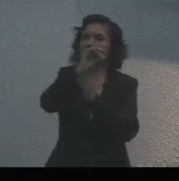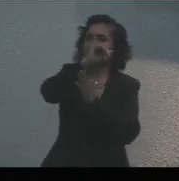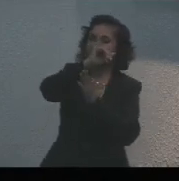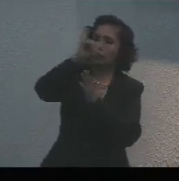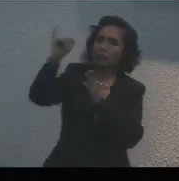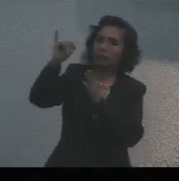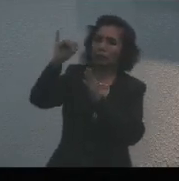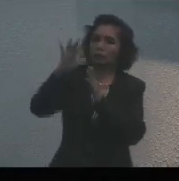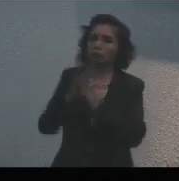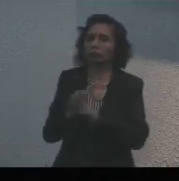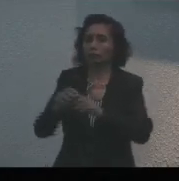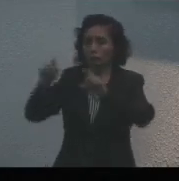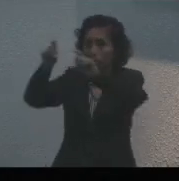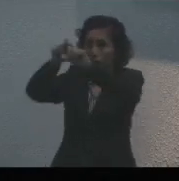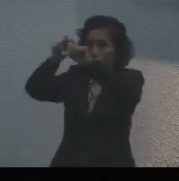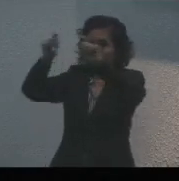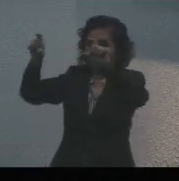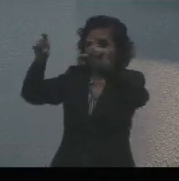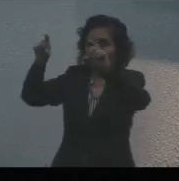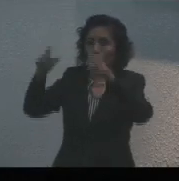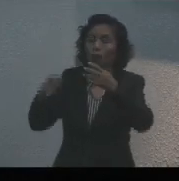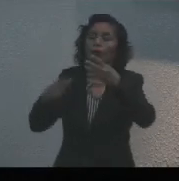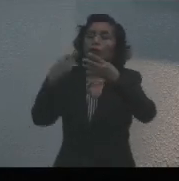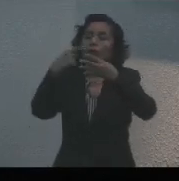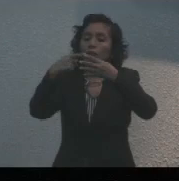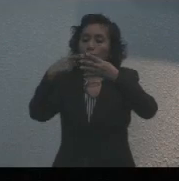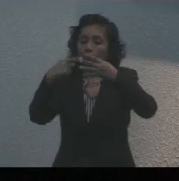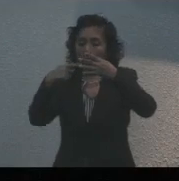directiva de la legislatura en el siguiente orden.